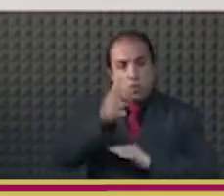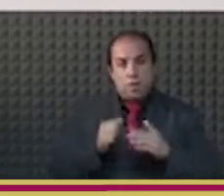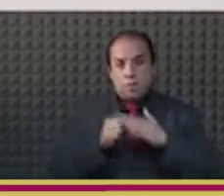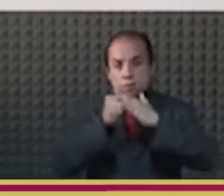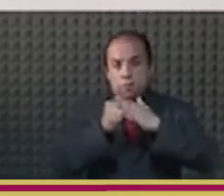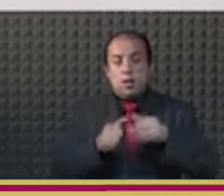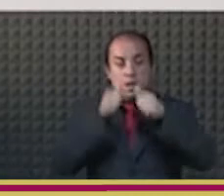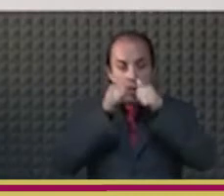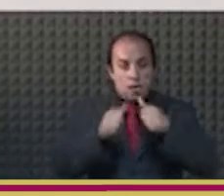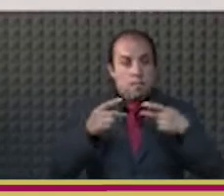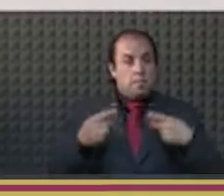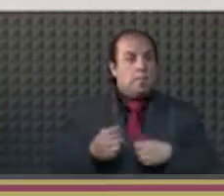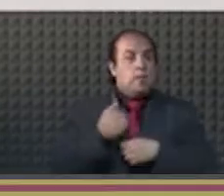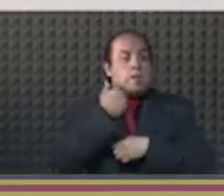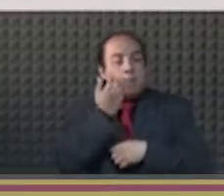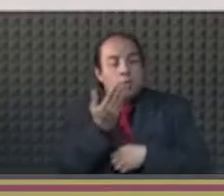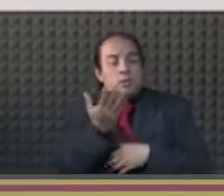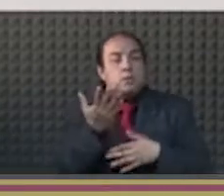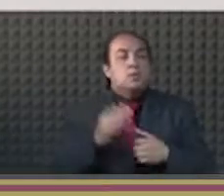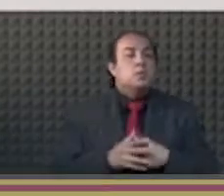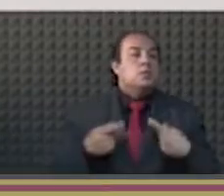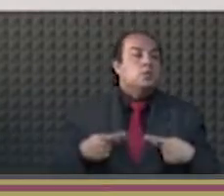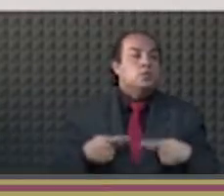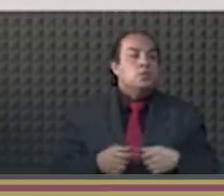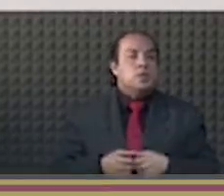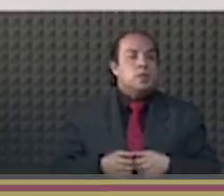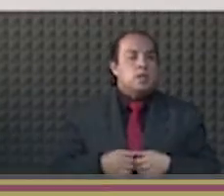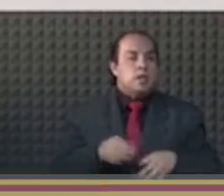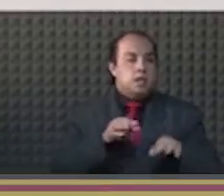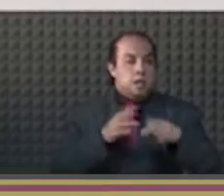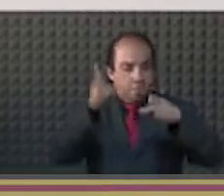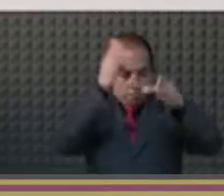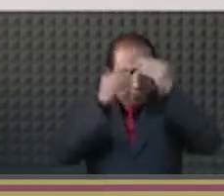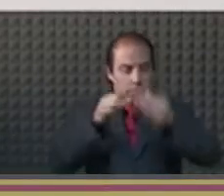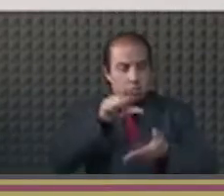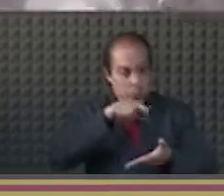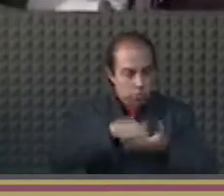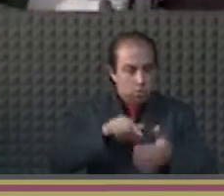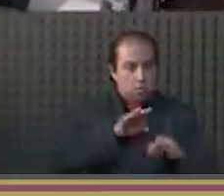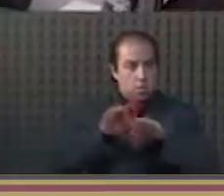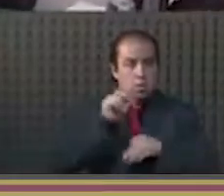la atención a quienes están deseosos de capacitarse en un centro de trabajo, sino también